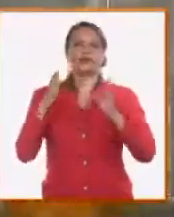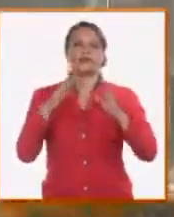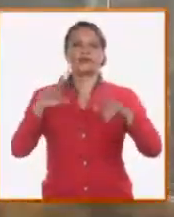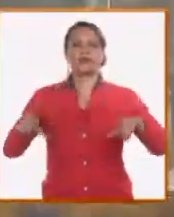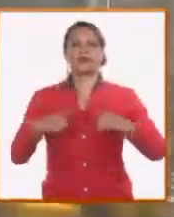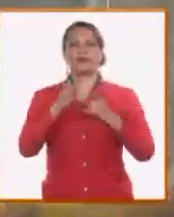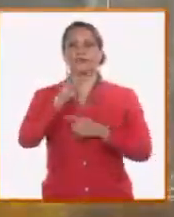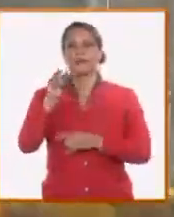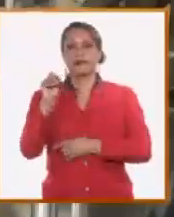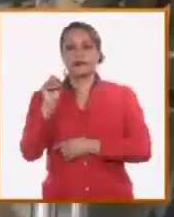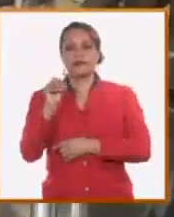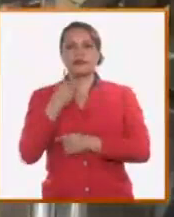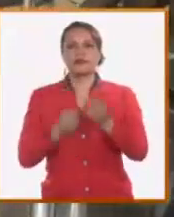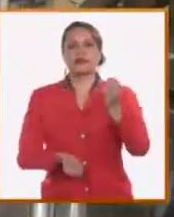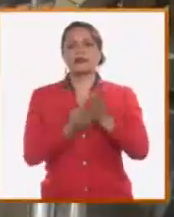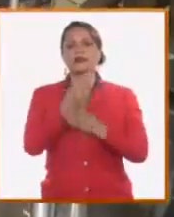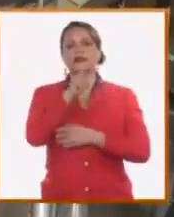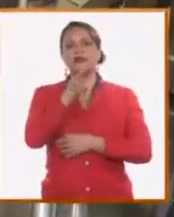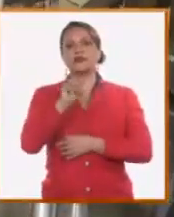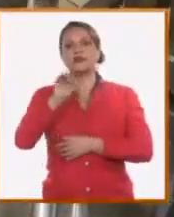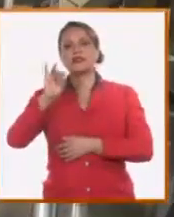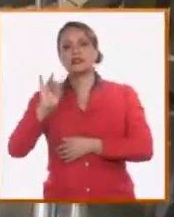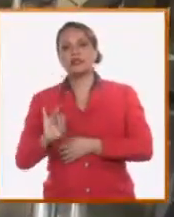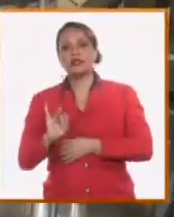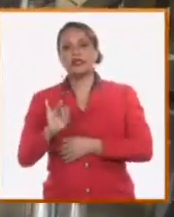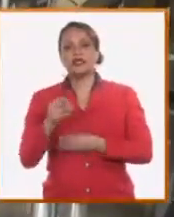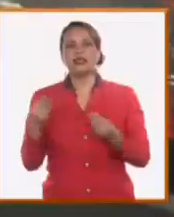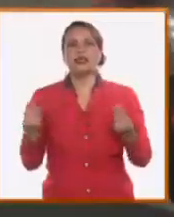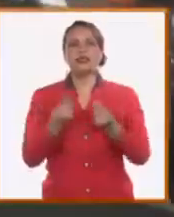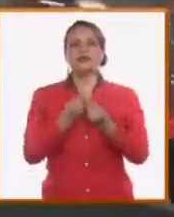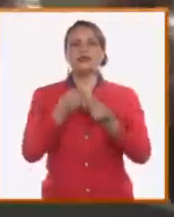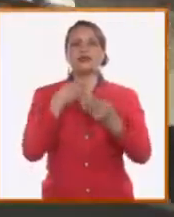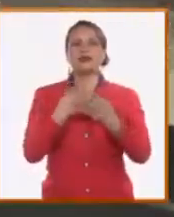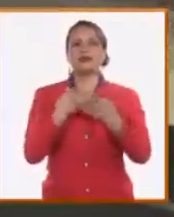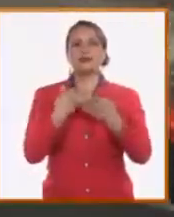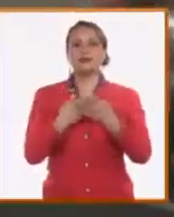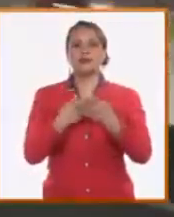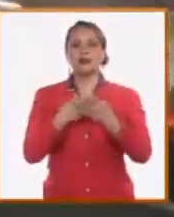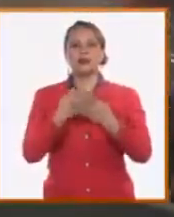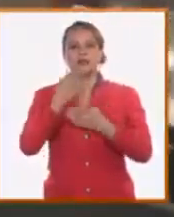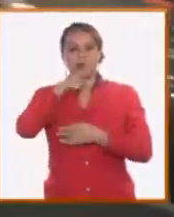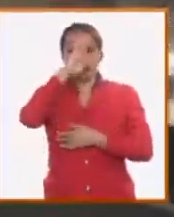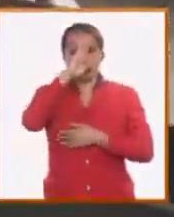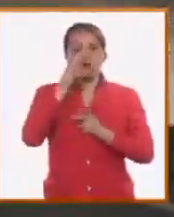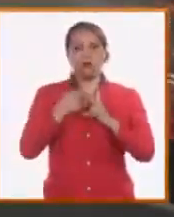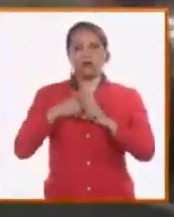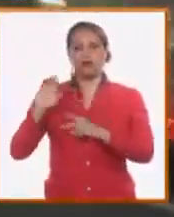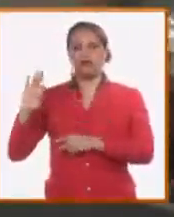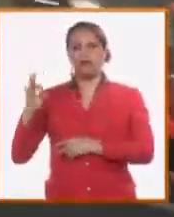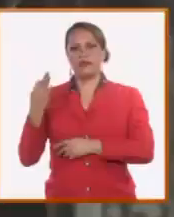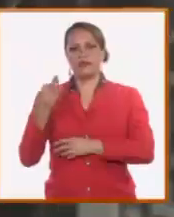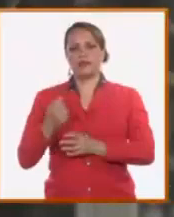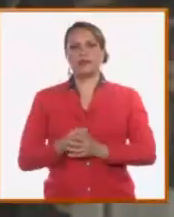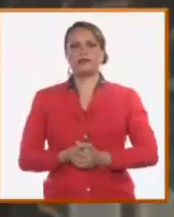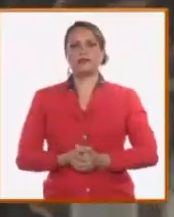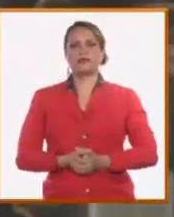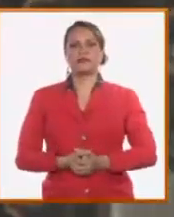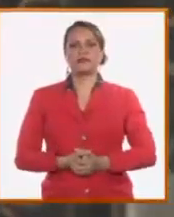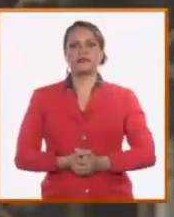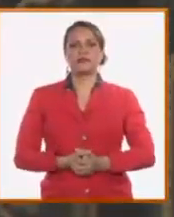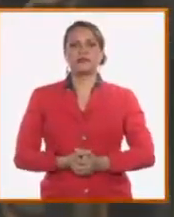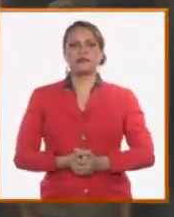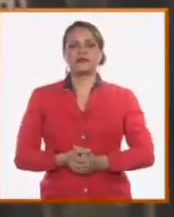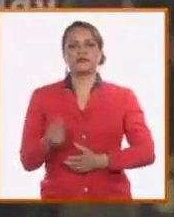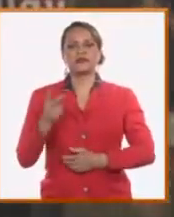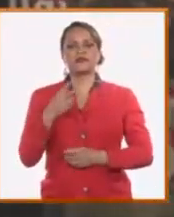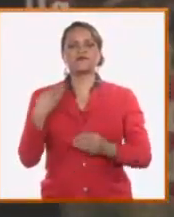aniversario 30. Creada en 2007 al calor de la compañía de capital mixto entre la corporación Cubarrón S.A. y el grupo francés